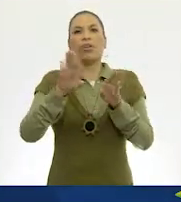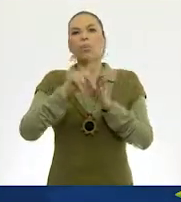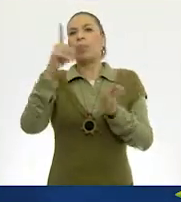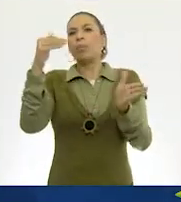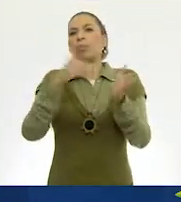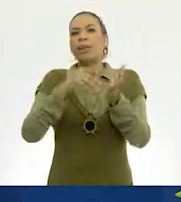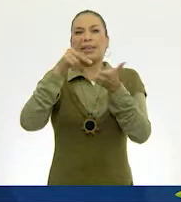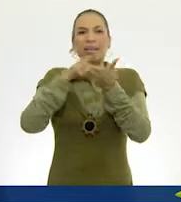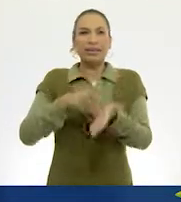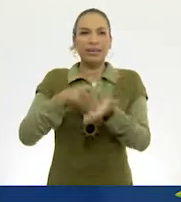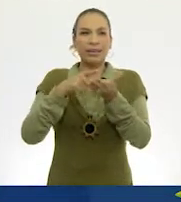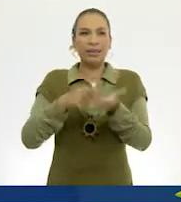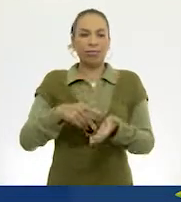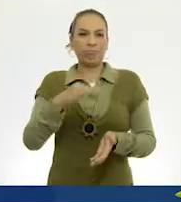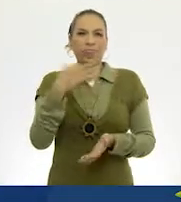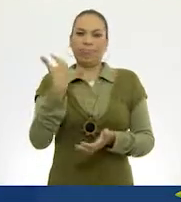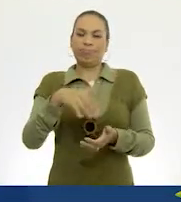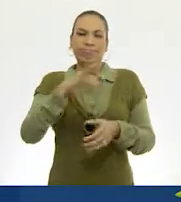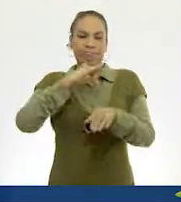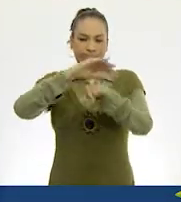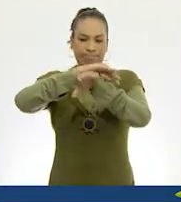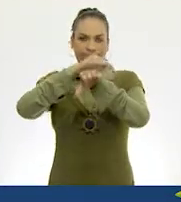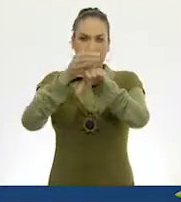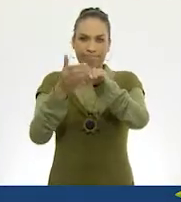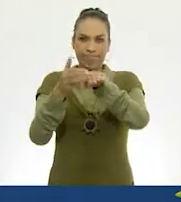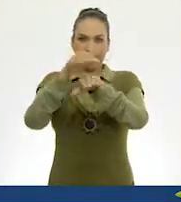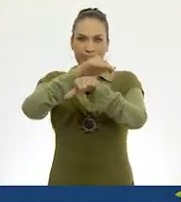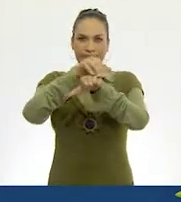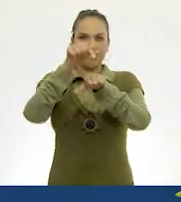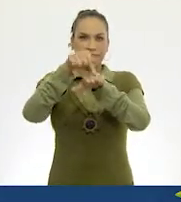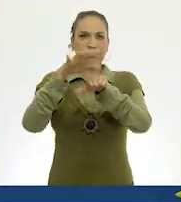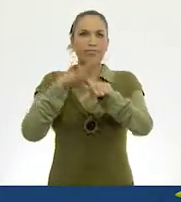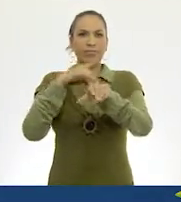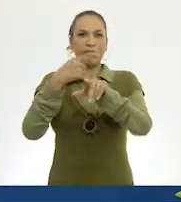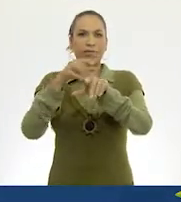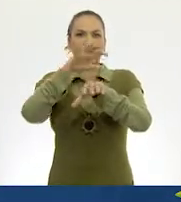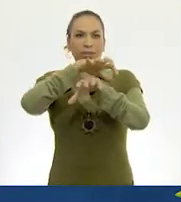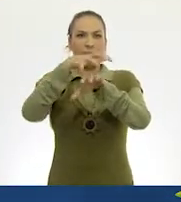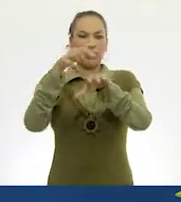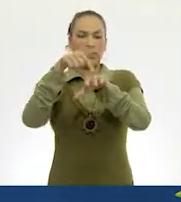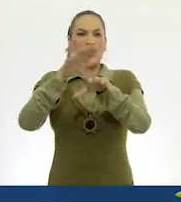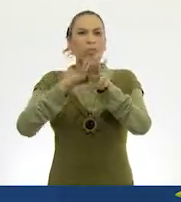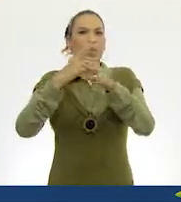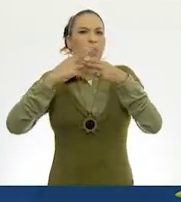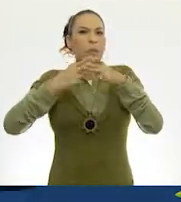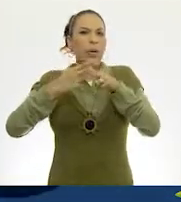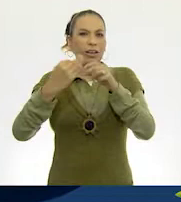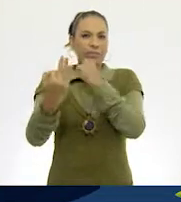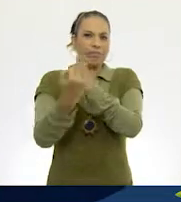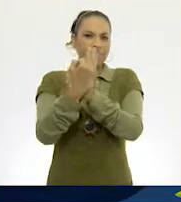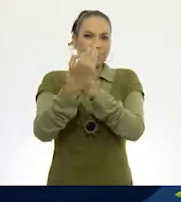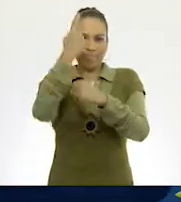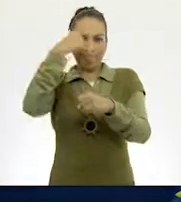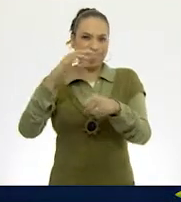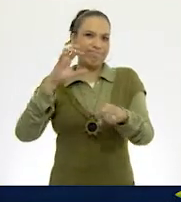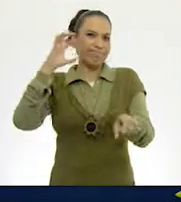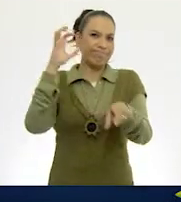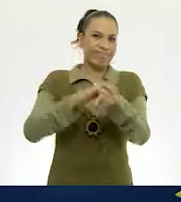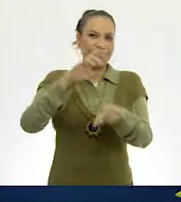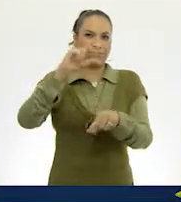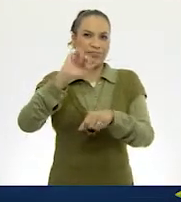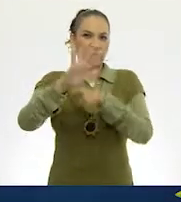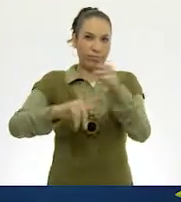tonelada tenía un poderoso caparazón formado por placas óseas que lo protegían de sus